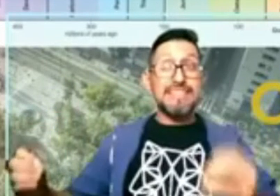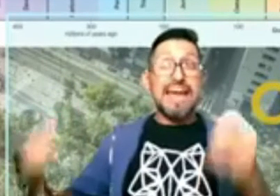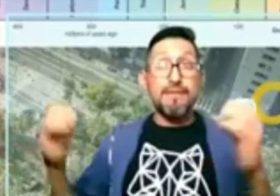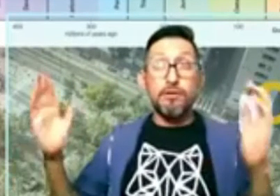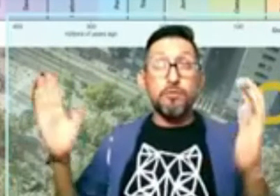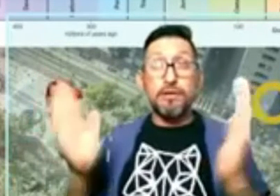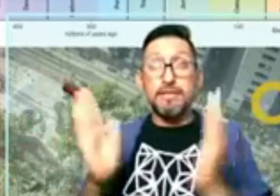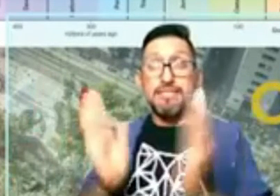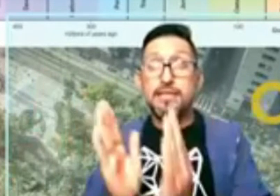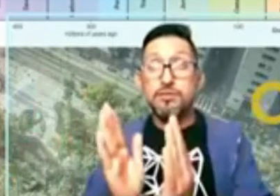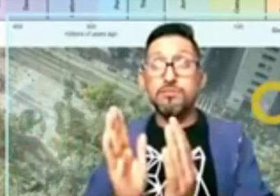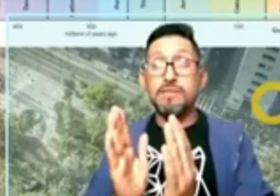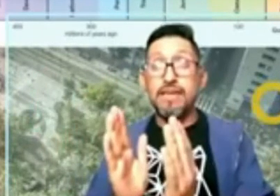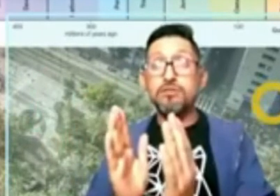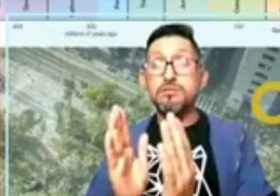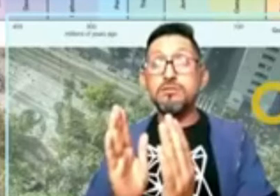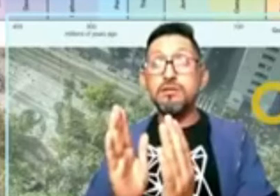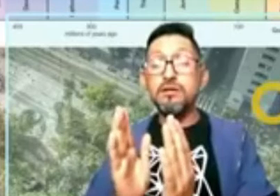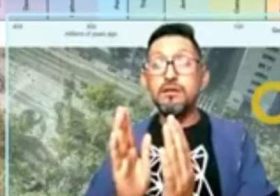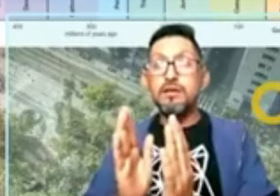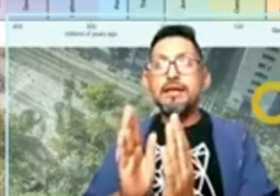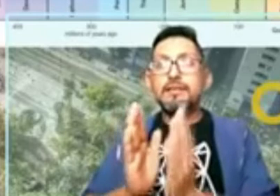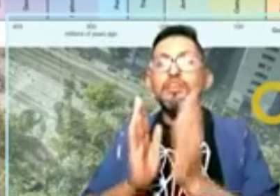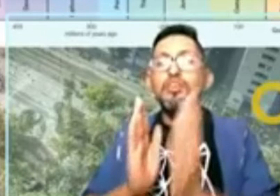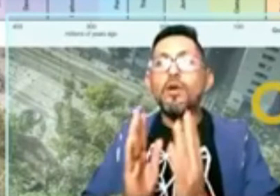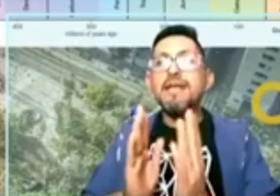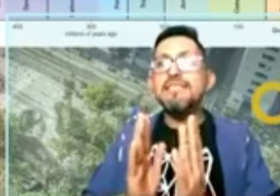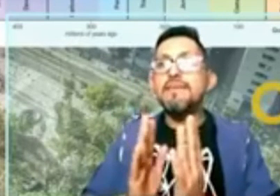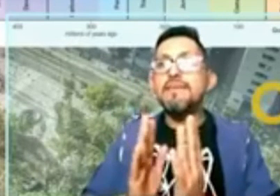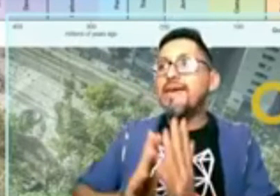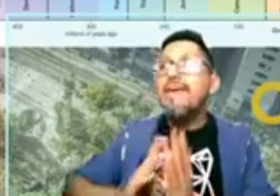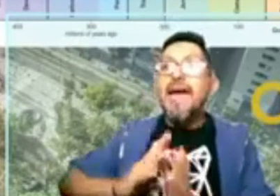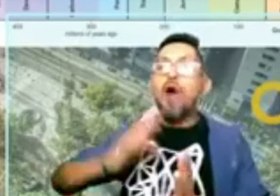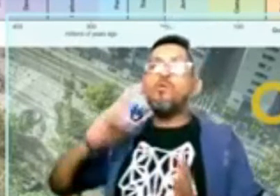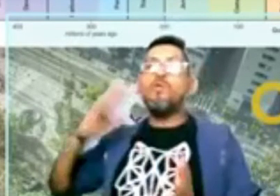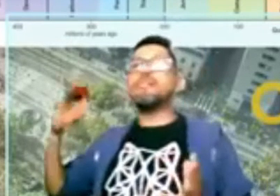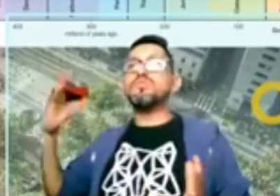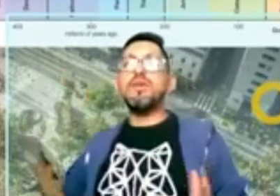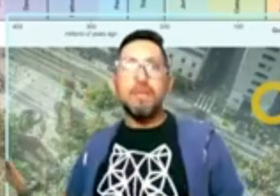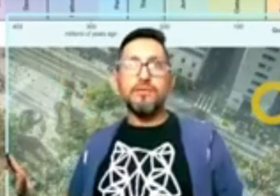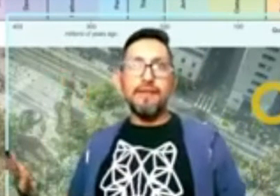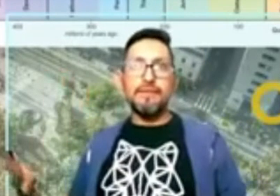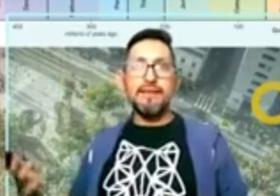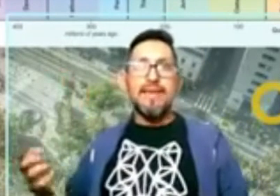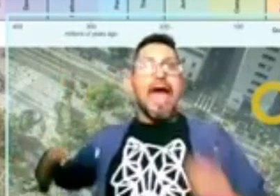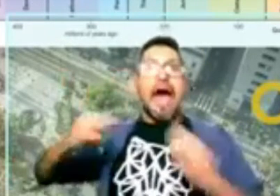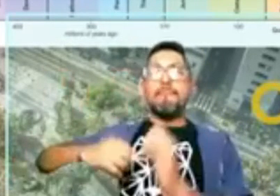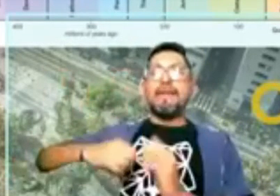planeta se acabaron en un periodo de 100 a 200 mil años, dio lugar siempre a un nuevo resurgimiento de la